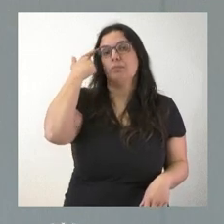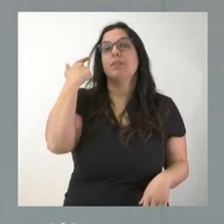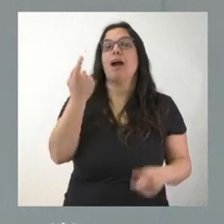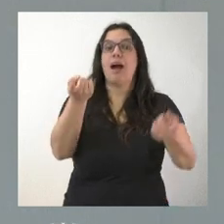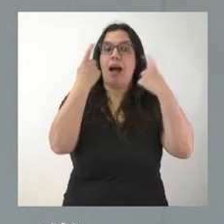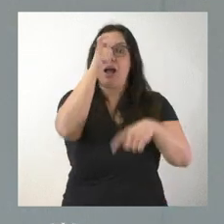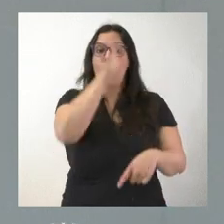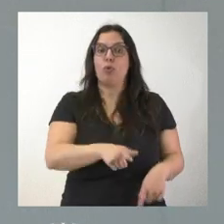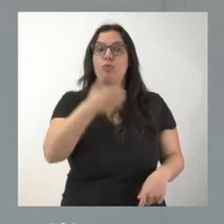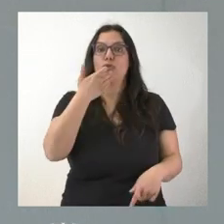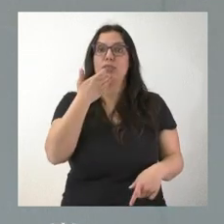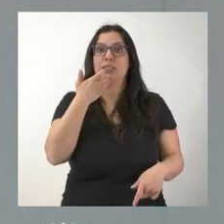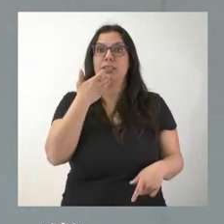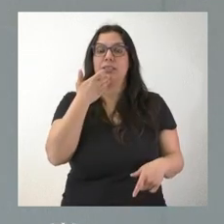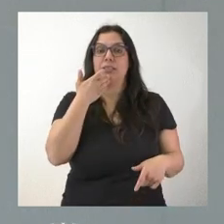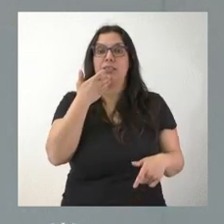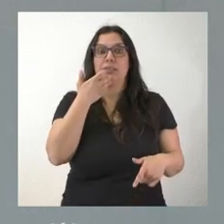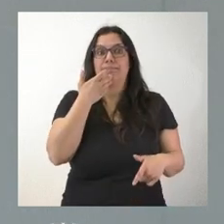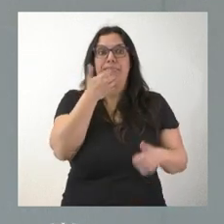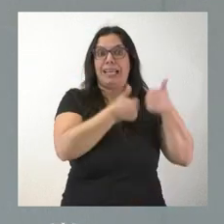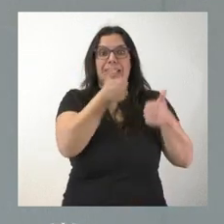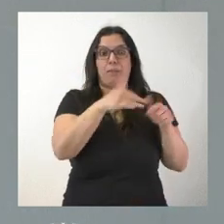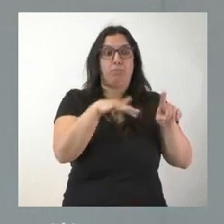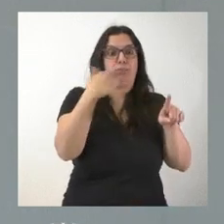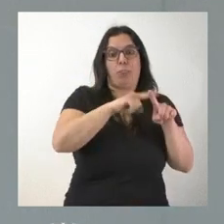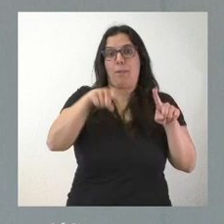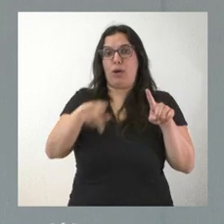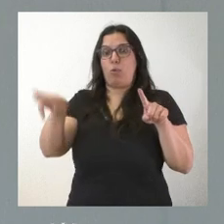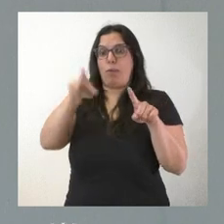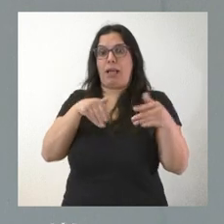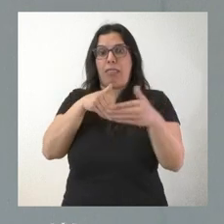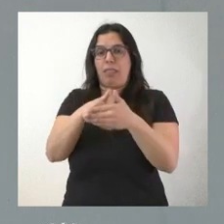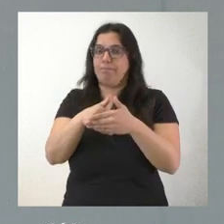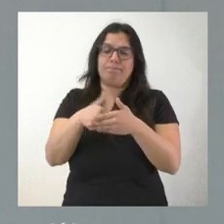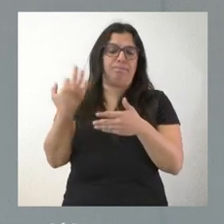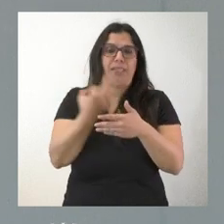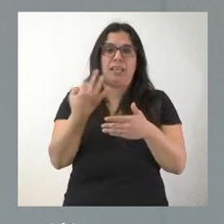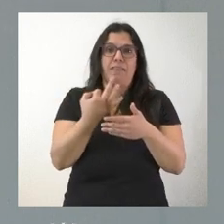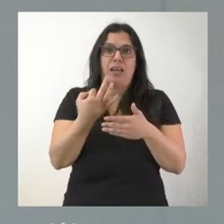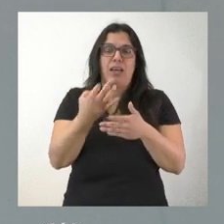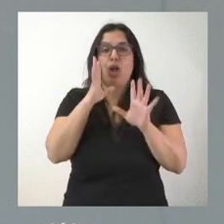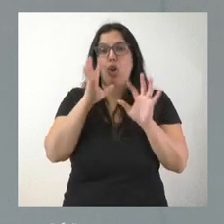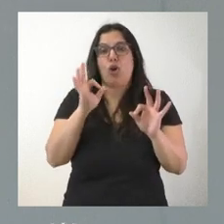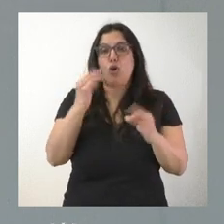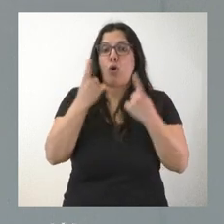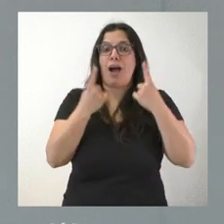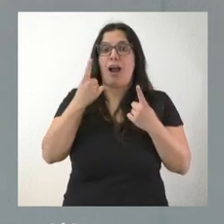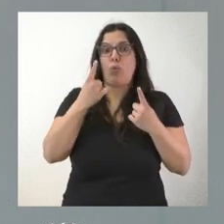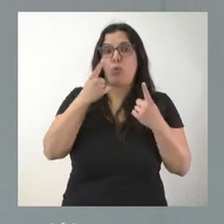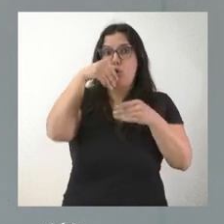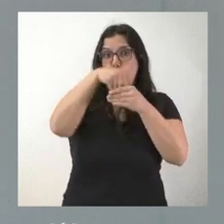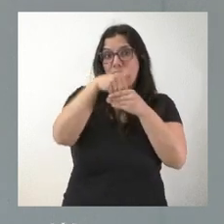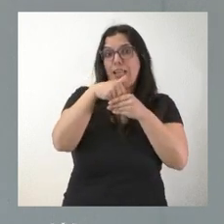alumno que se presenta Con el poco margen que tiene pues tiene que fortalecer lógicamente algunos esos conocimientos pero